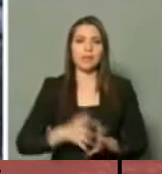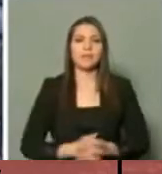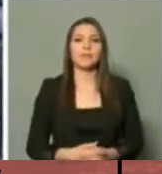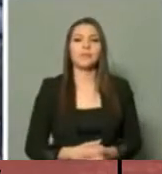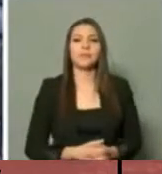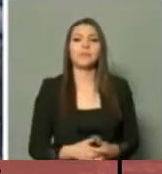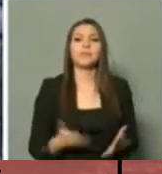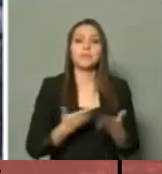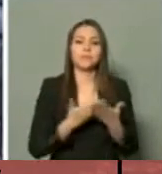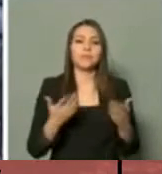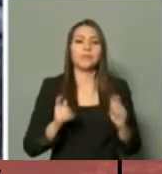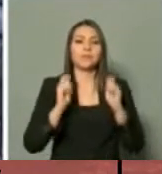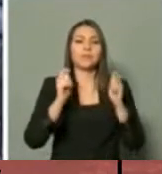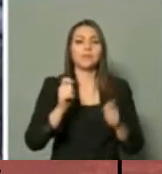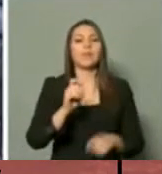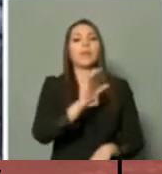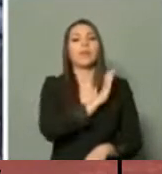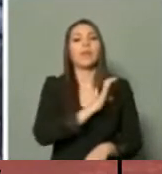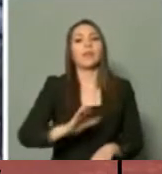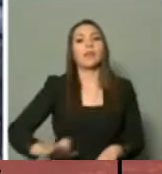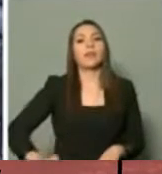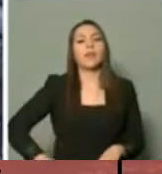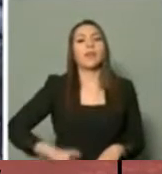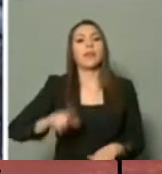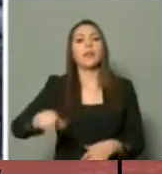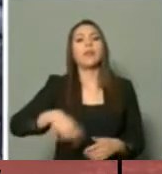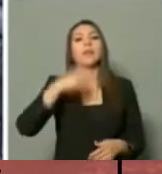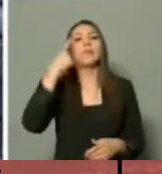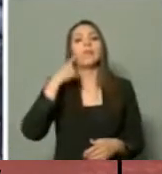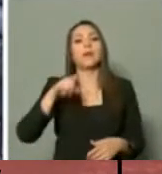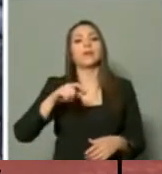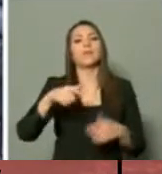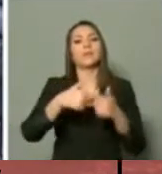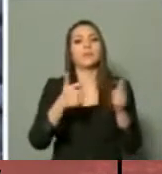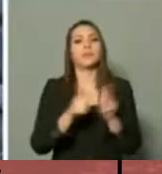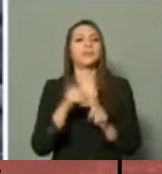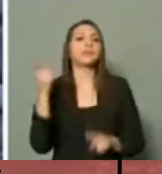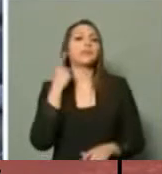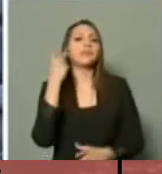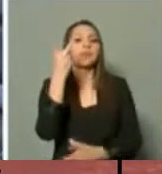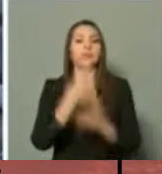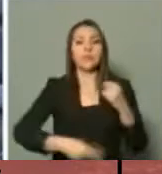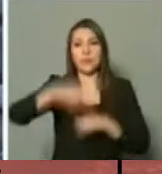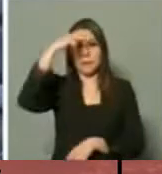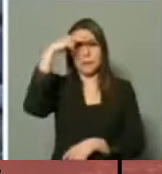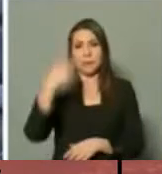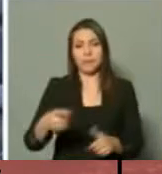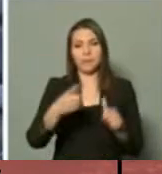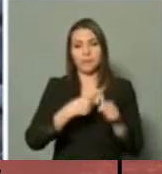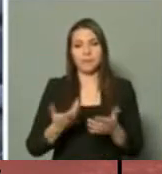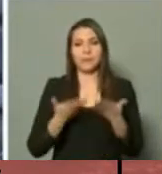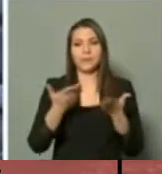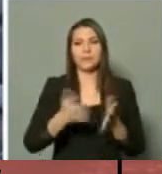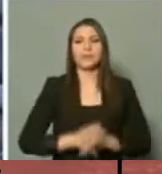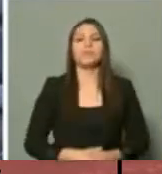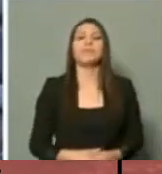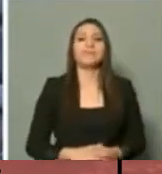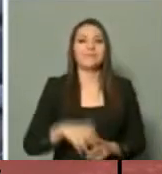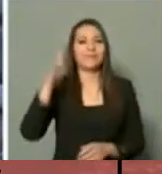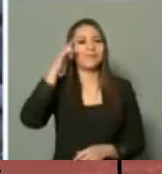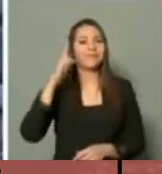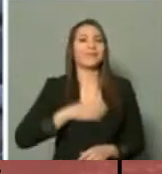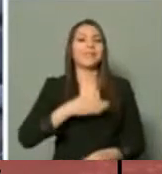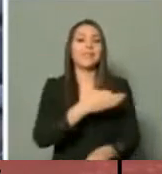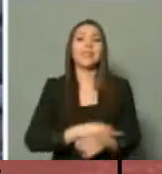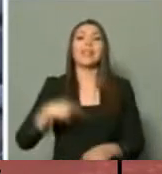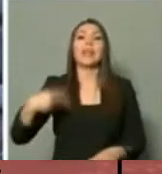toca el turno a la candidatura de la coalición por la Ciudad de México al frente. Adelante. Hola, buenas tardes. Soy Carla Correa,